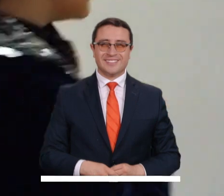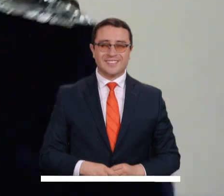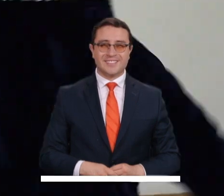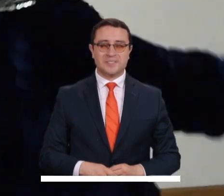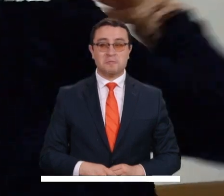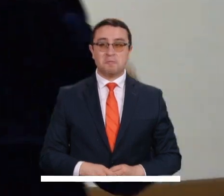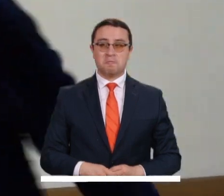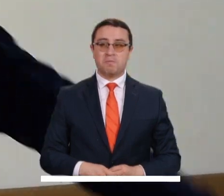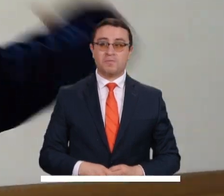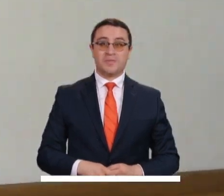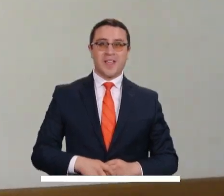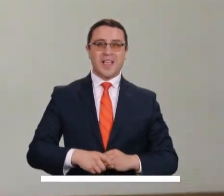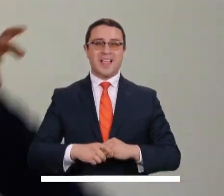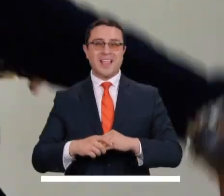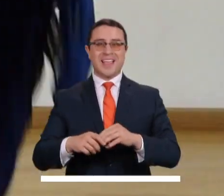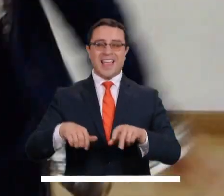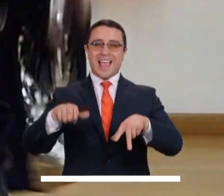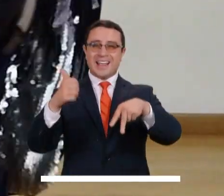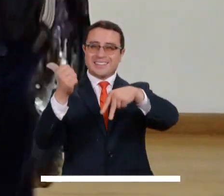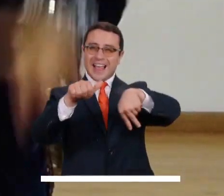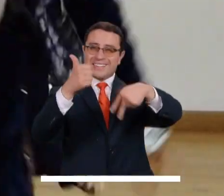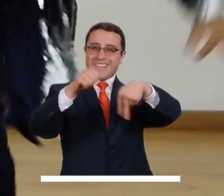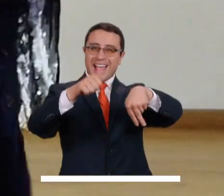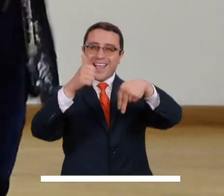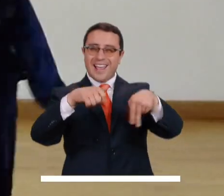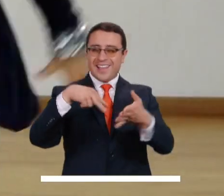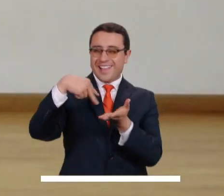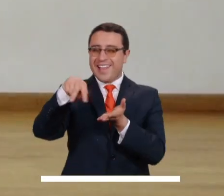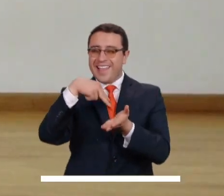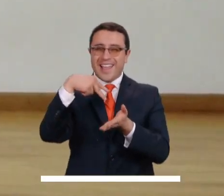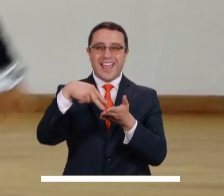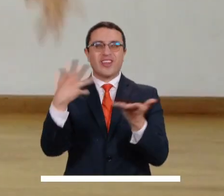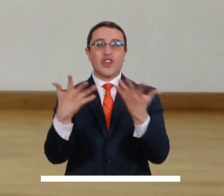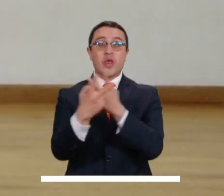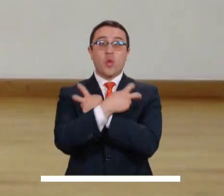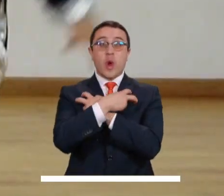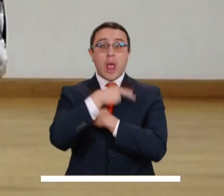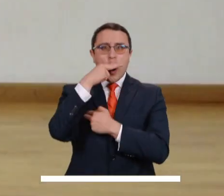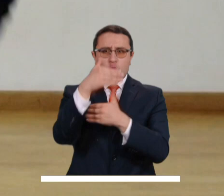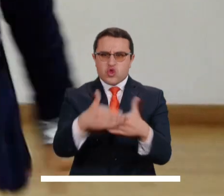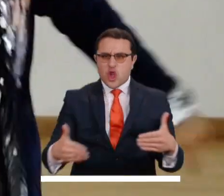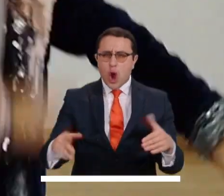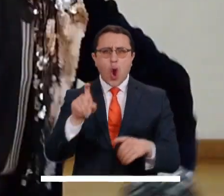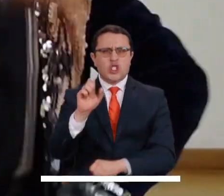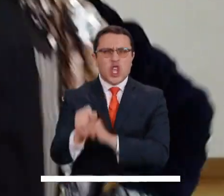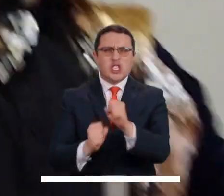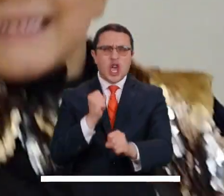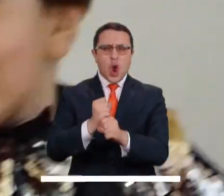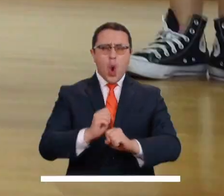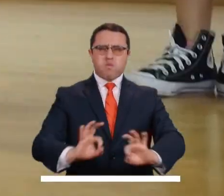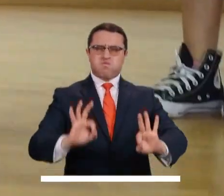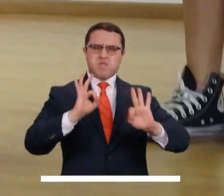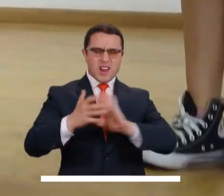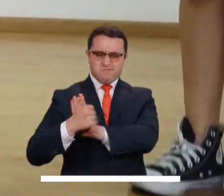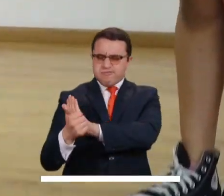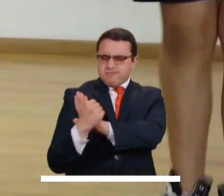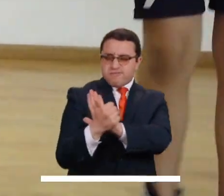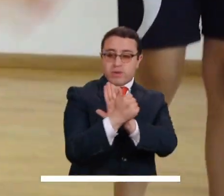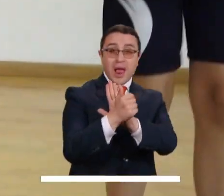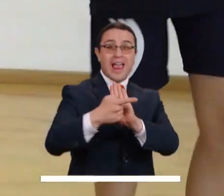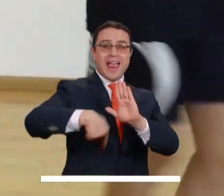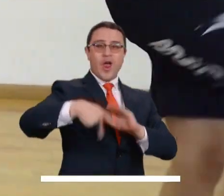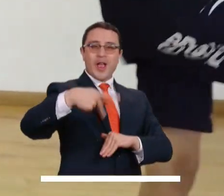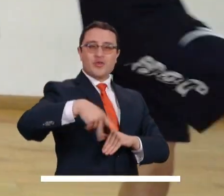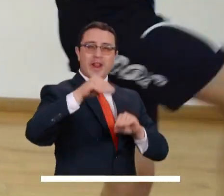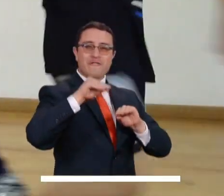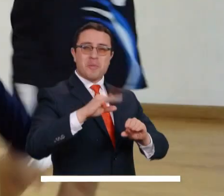La salsa se toma al huila. Niños desde los 6 años se han convertido en los mejores bailarines de salsa. Ellos se preparan en las escuelas de